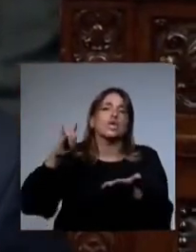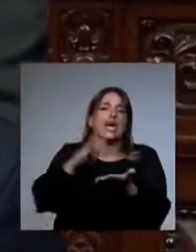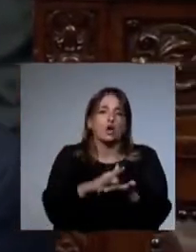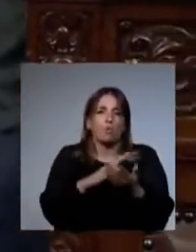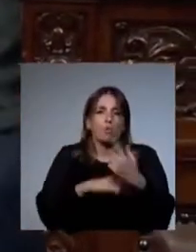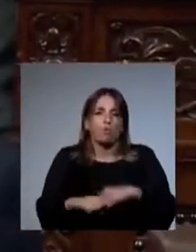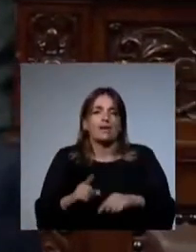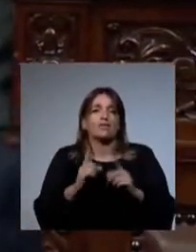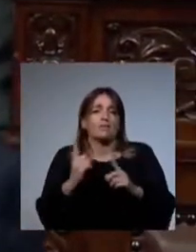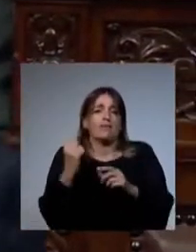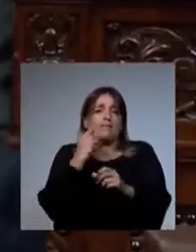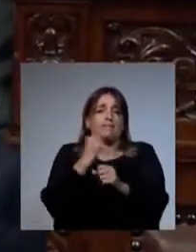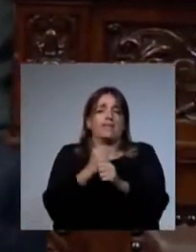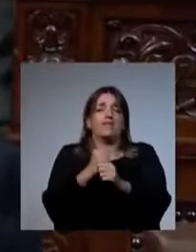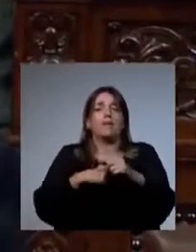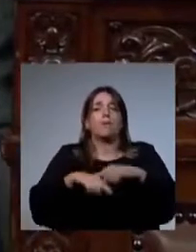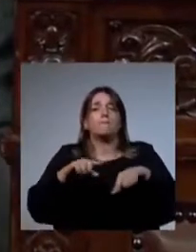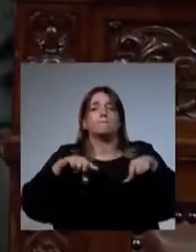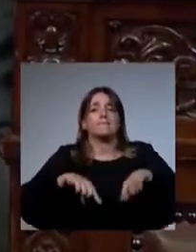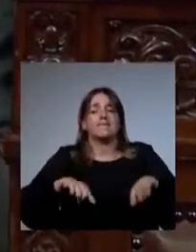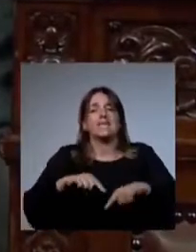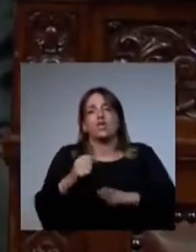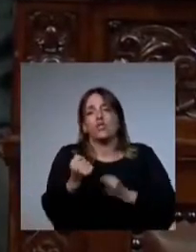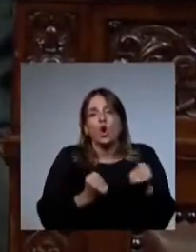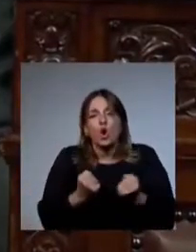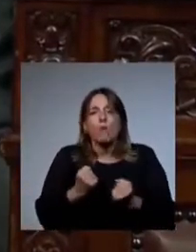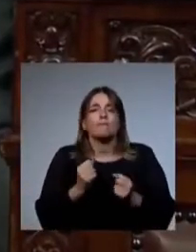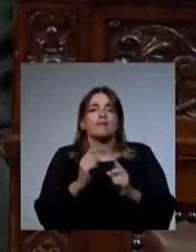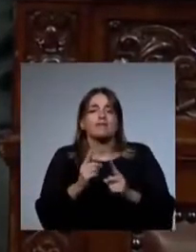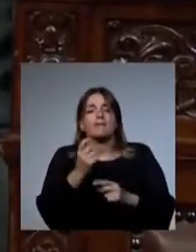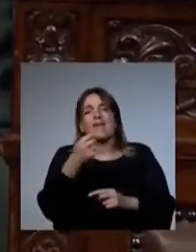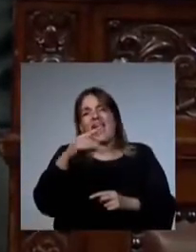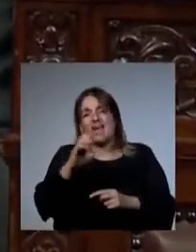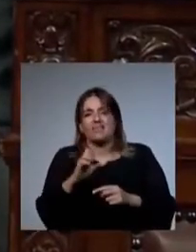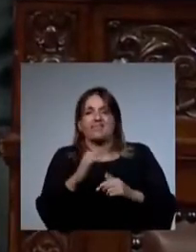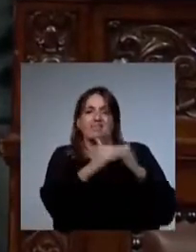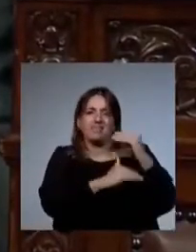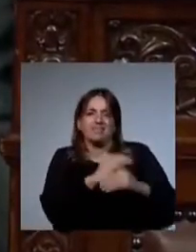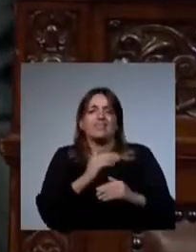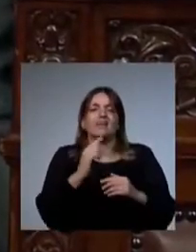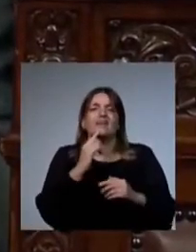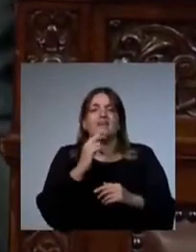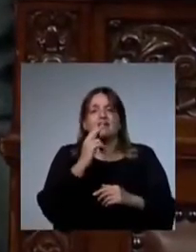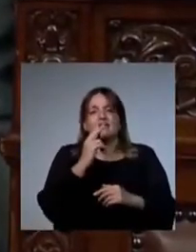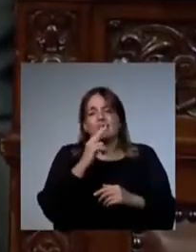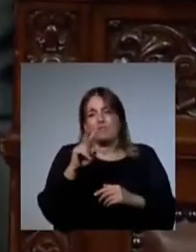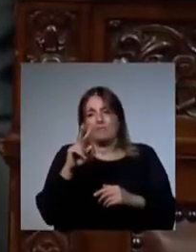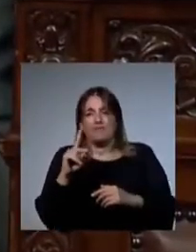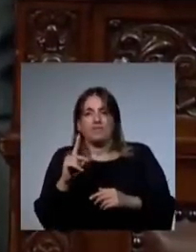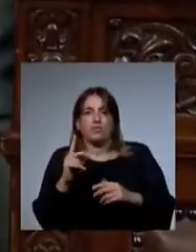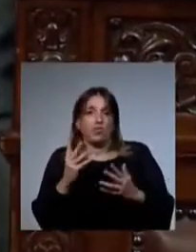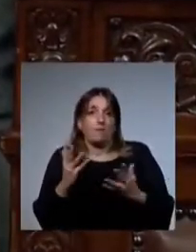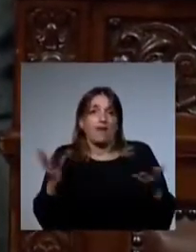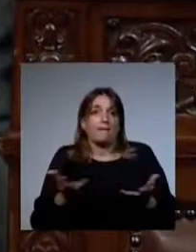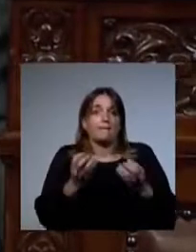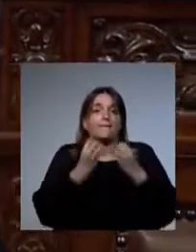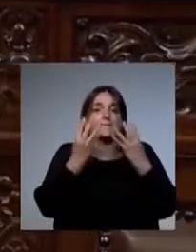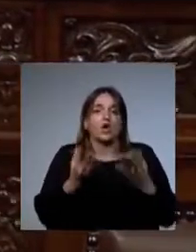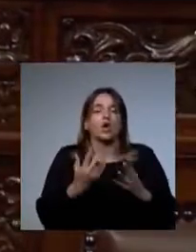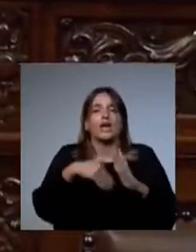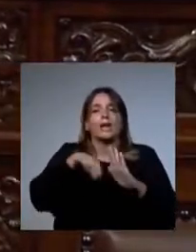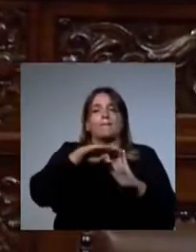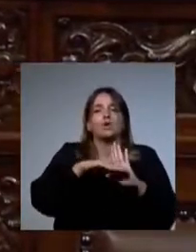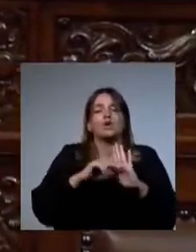Se trabajó con el Ministerio de Economía y Finanzas, con la ANDE y Uruguay 21, para el fortalecimiento del